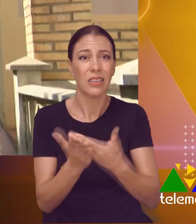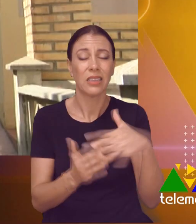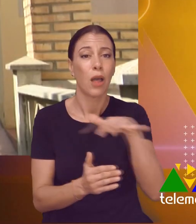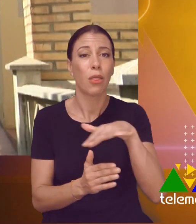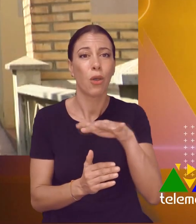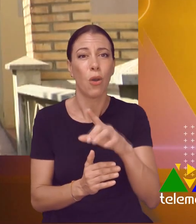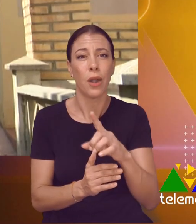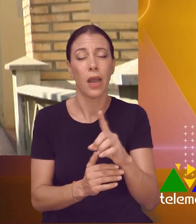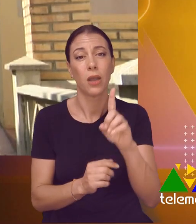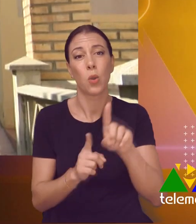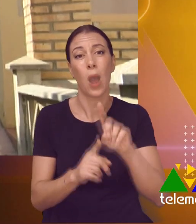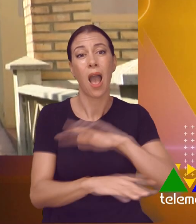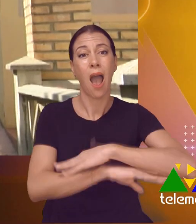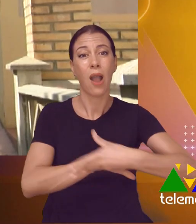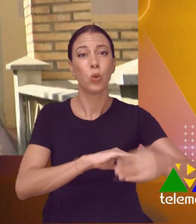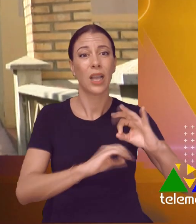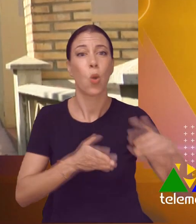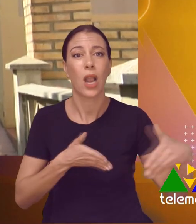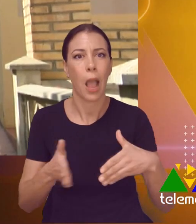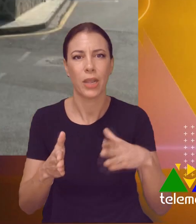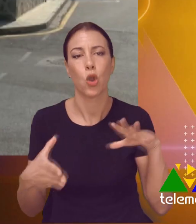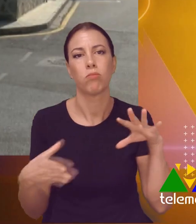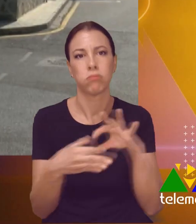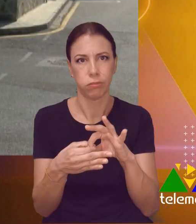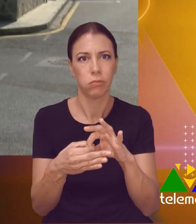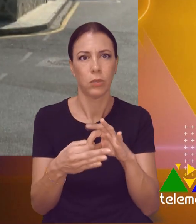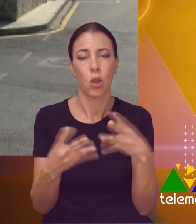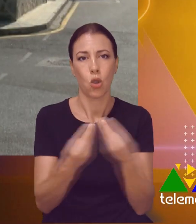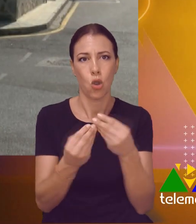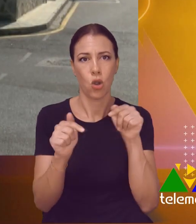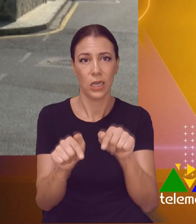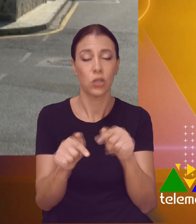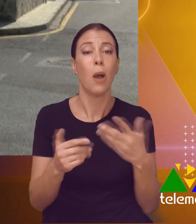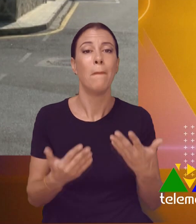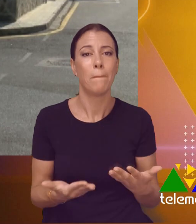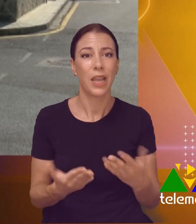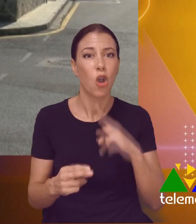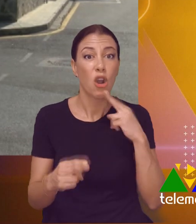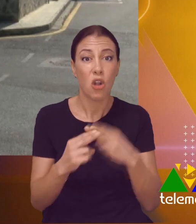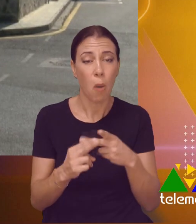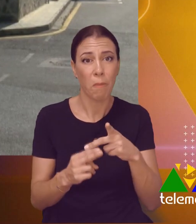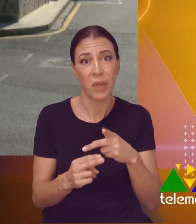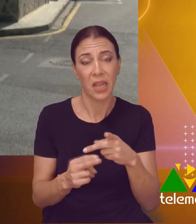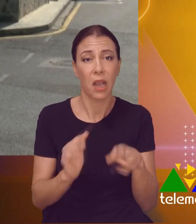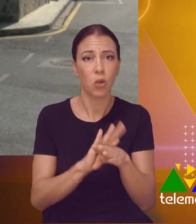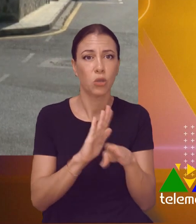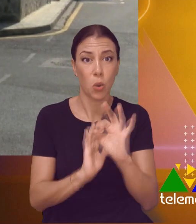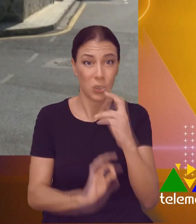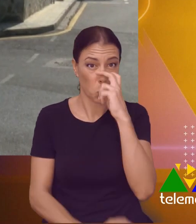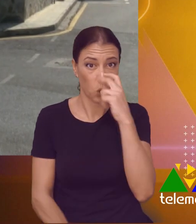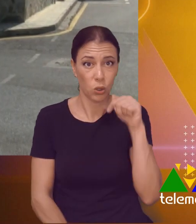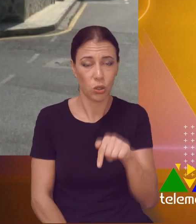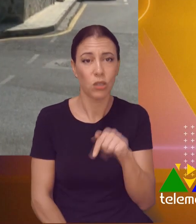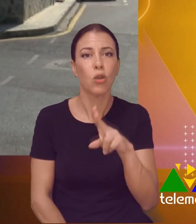camino que comunicaba con las Angustias. Y el nombre se ha conservado, que es lo curioso de esto, ¿no? Se ha conservado un nombre tan